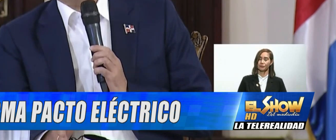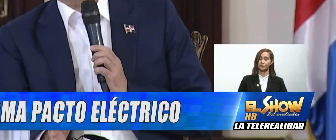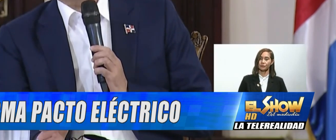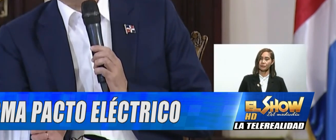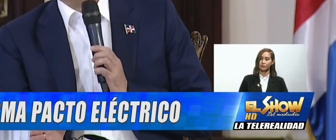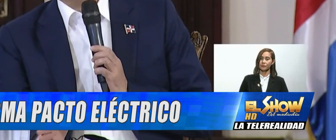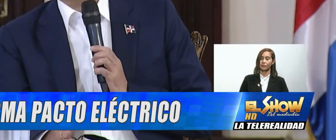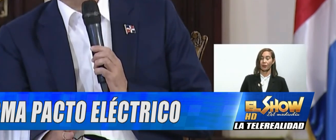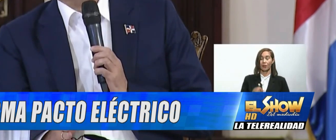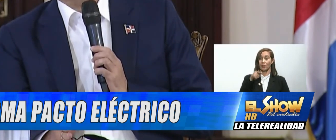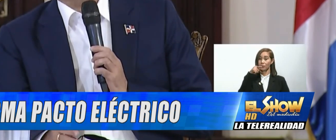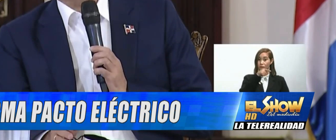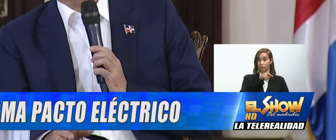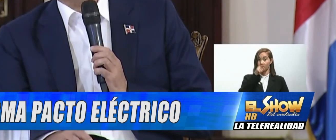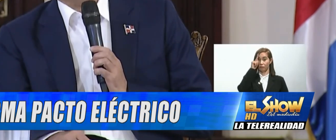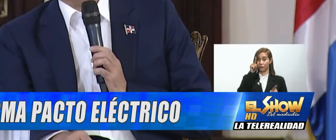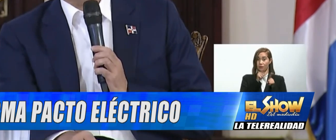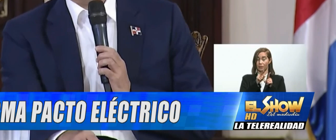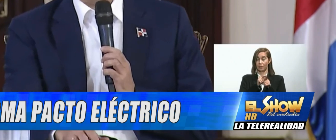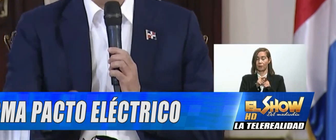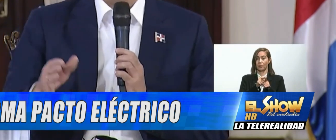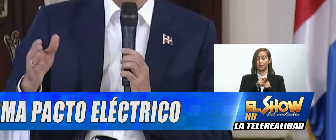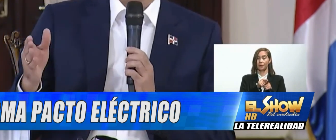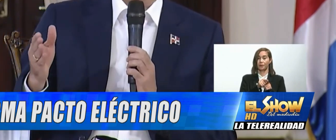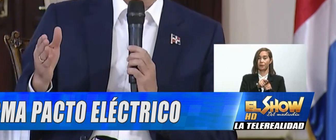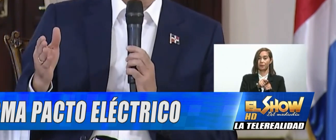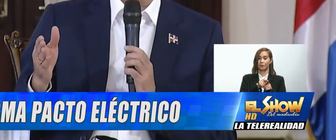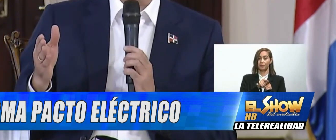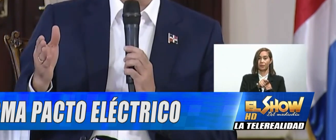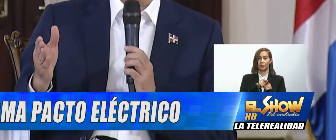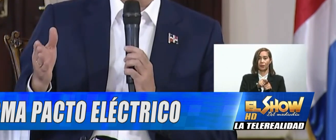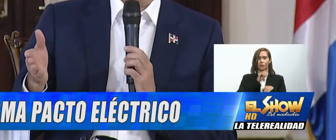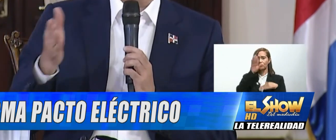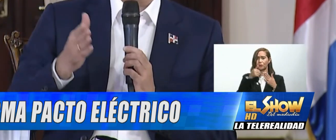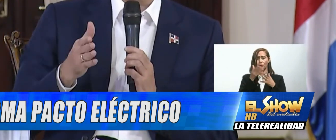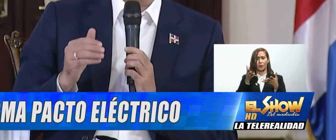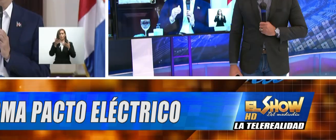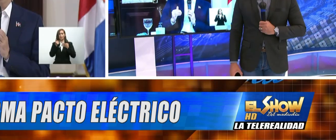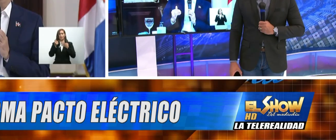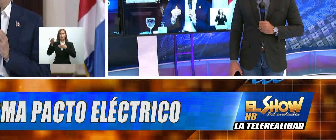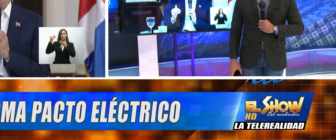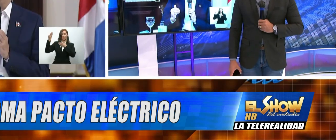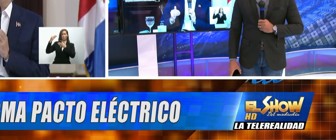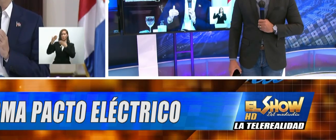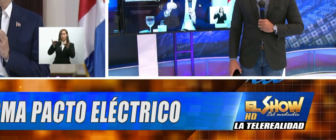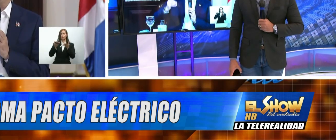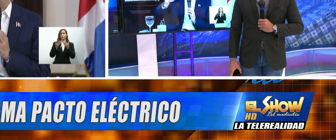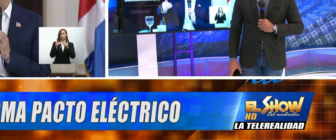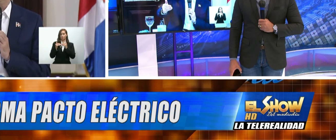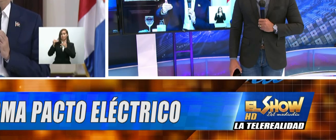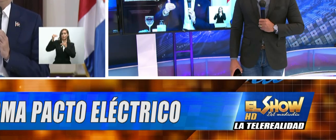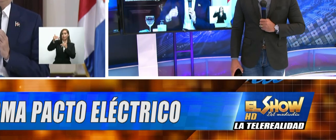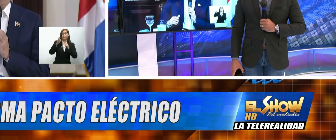Ahora, sobre este pacto, no todo lo que queríamos en el pasado era avanzar